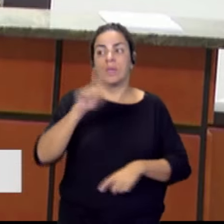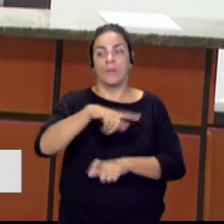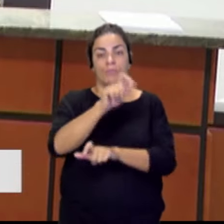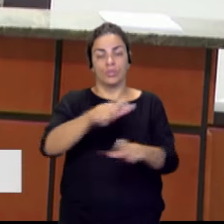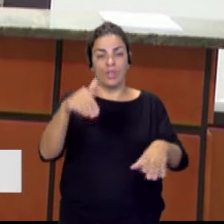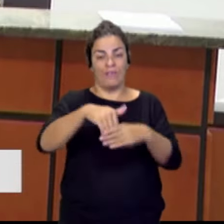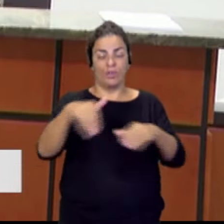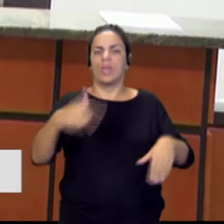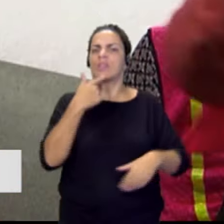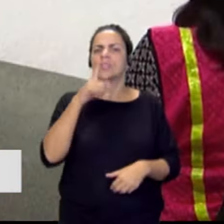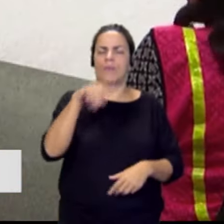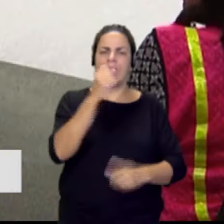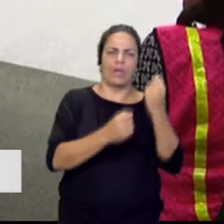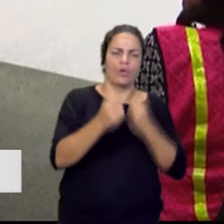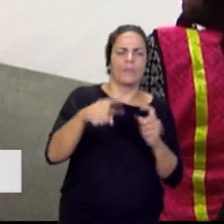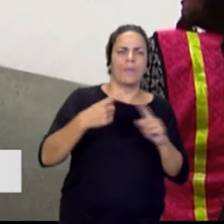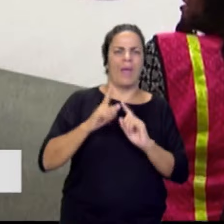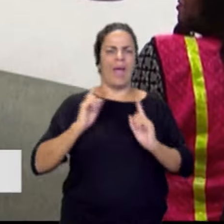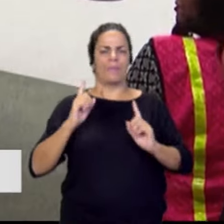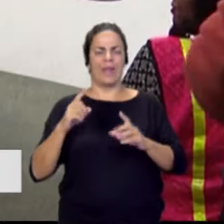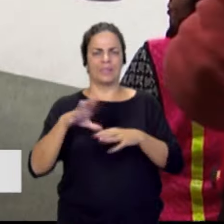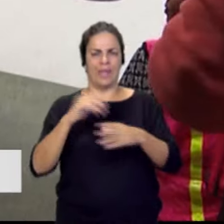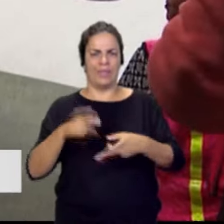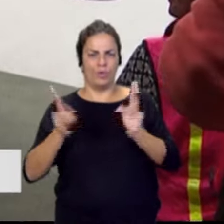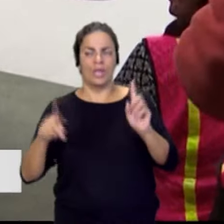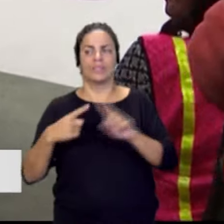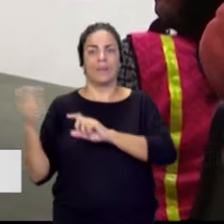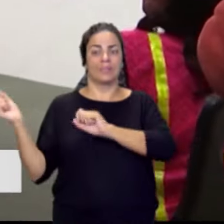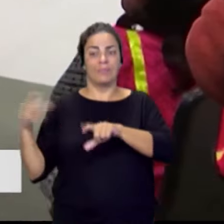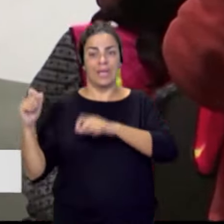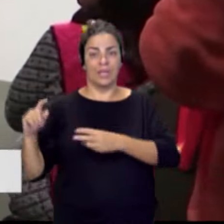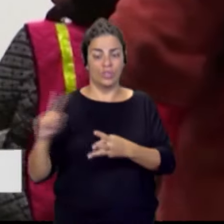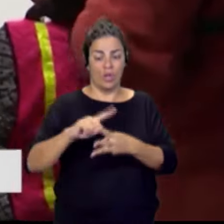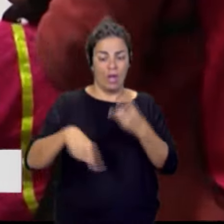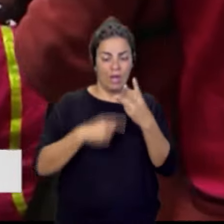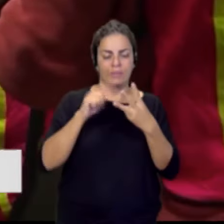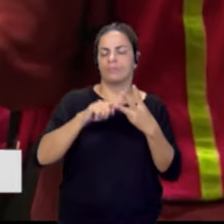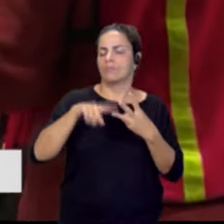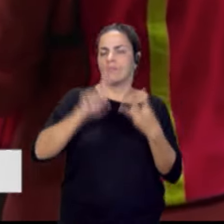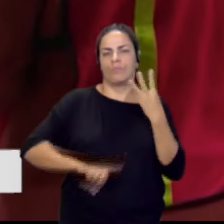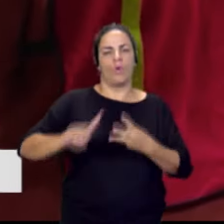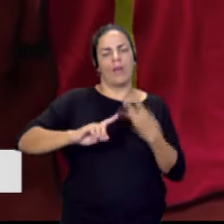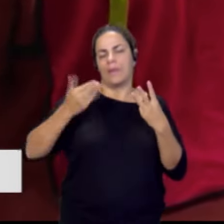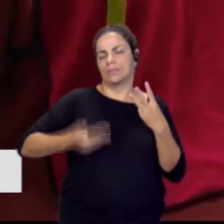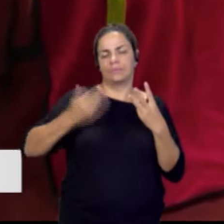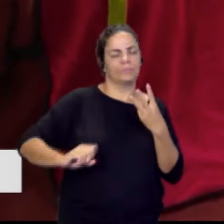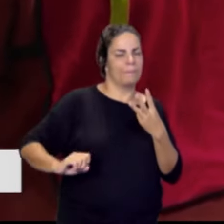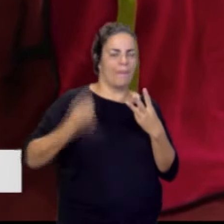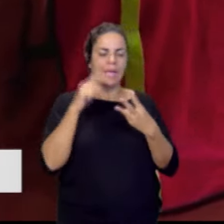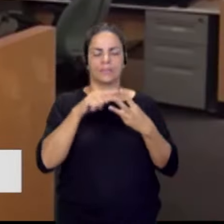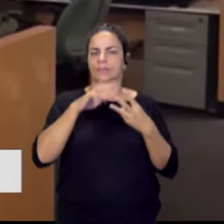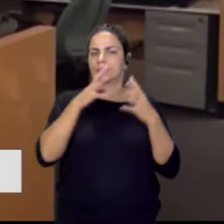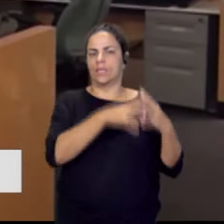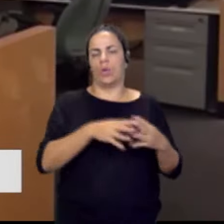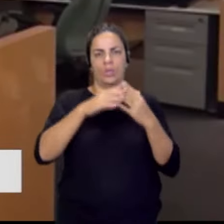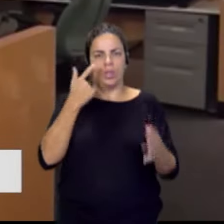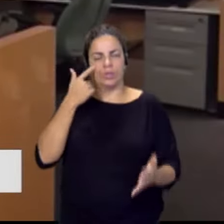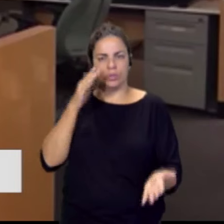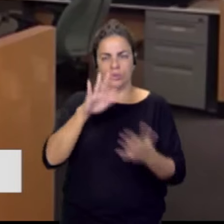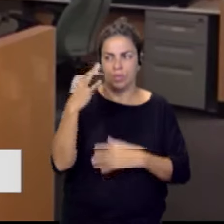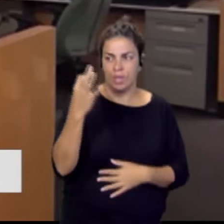economía, las amenazas a la democracia y la inmigración son los problemas más importantes que enfrenta el país.